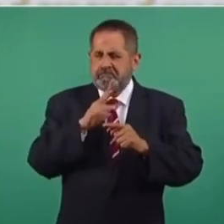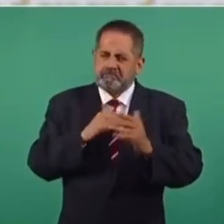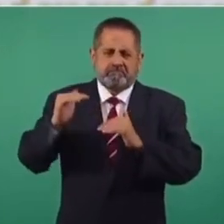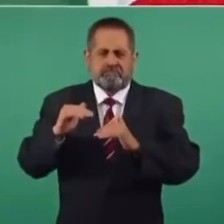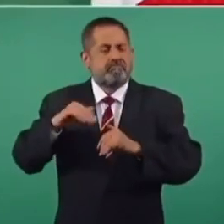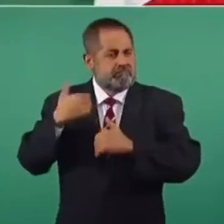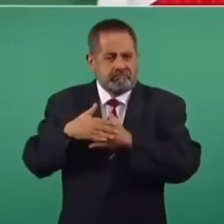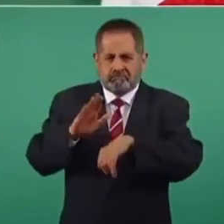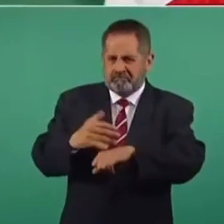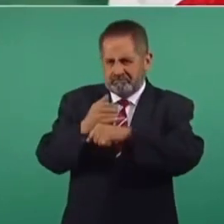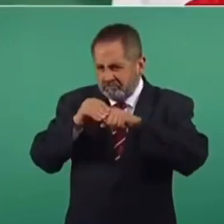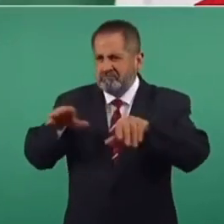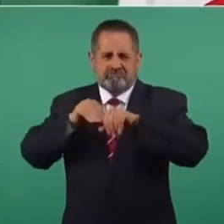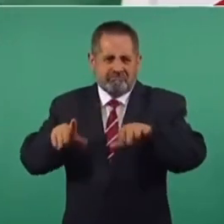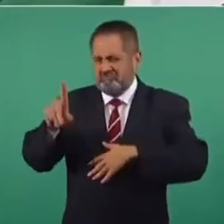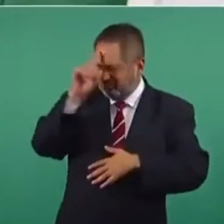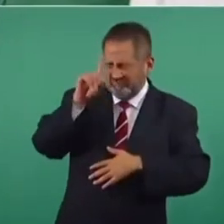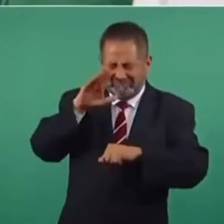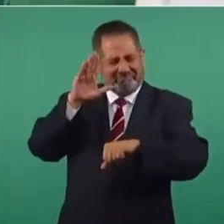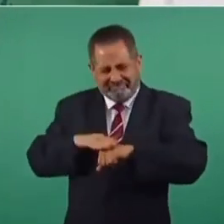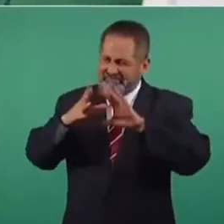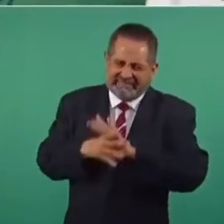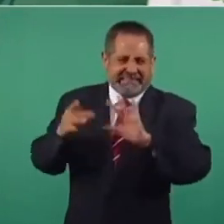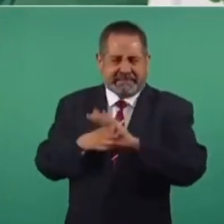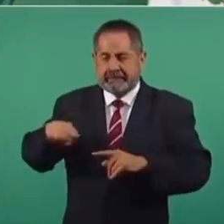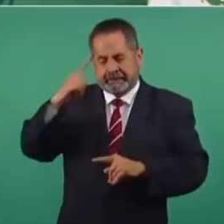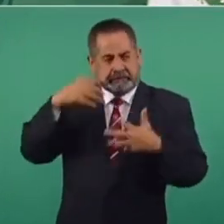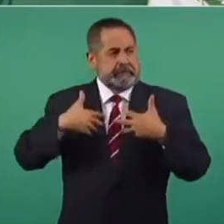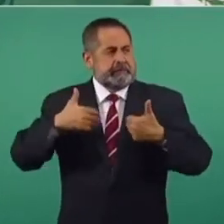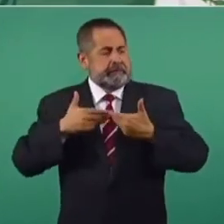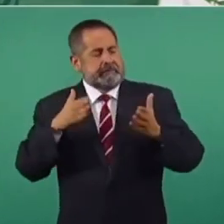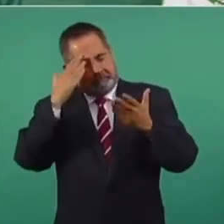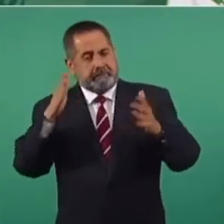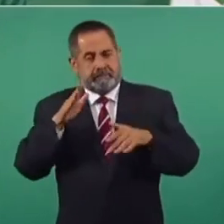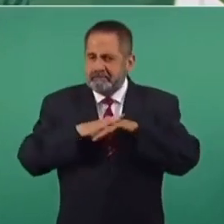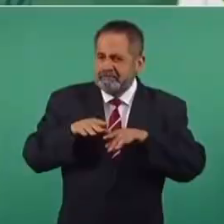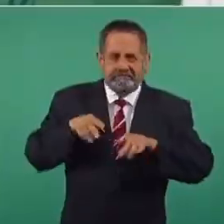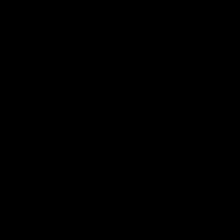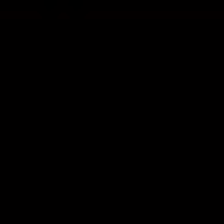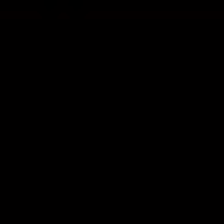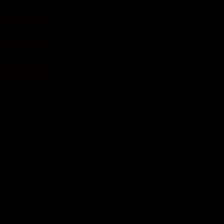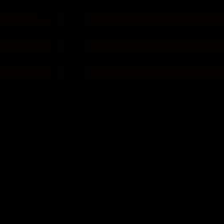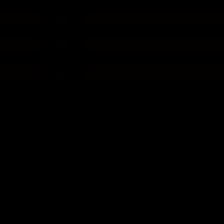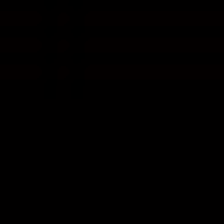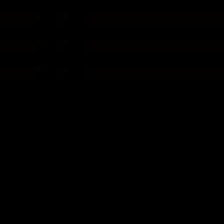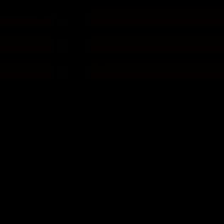con más información, con más orientación, con más concientización, con más trabajo de organización.